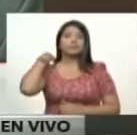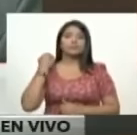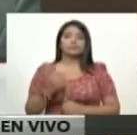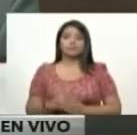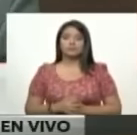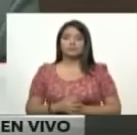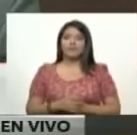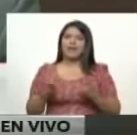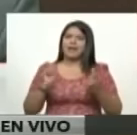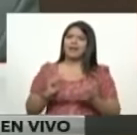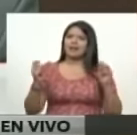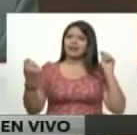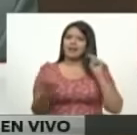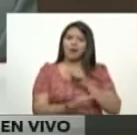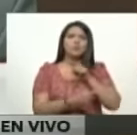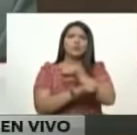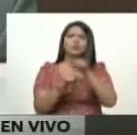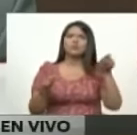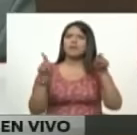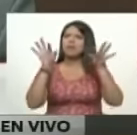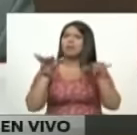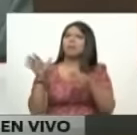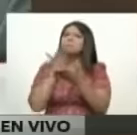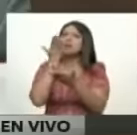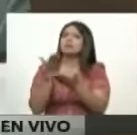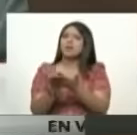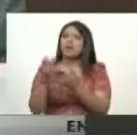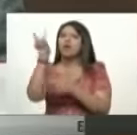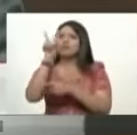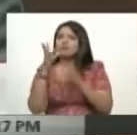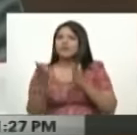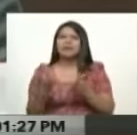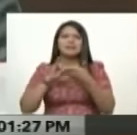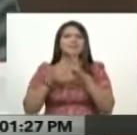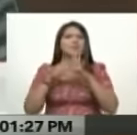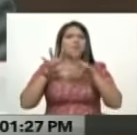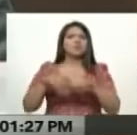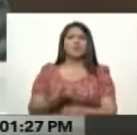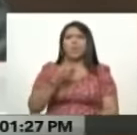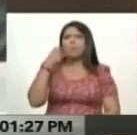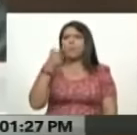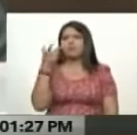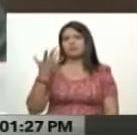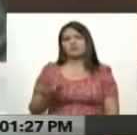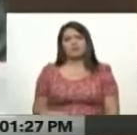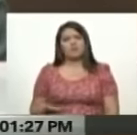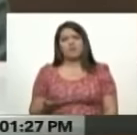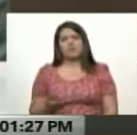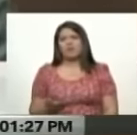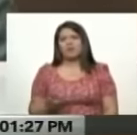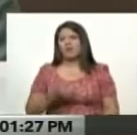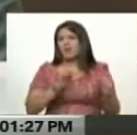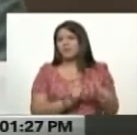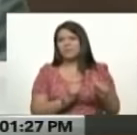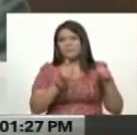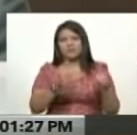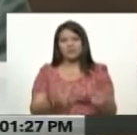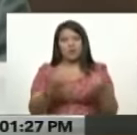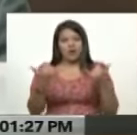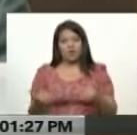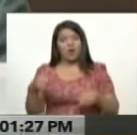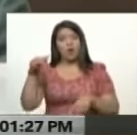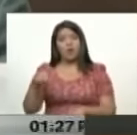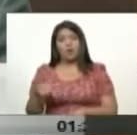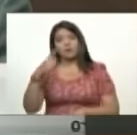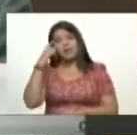el cambio que le ofrecieron a los venezolanos está resultando una estafa política en los comienzos, en la instalación de